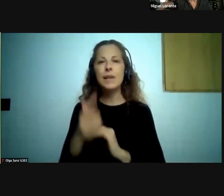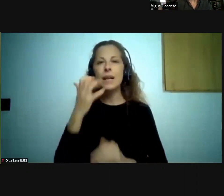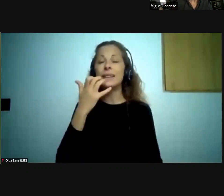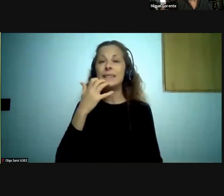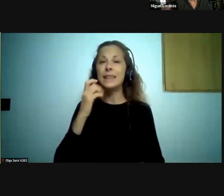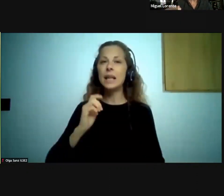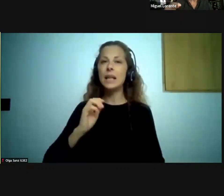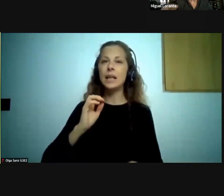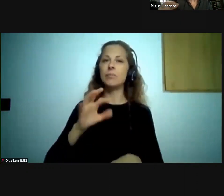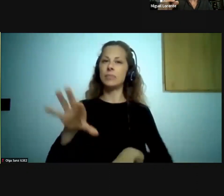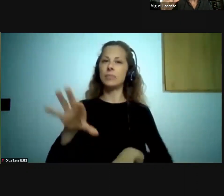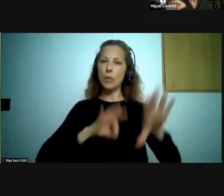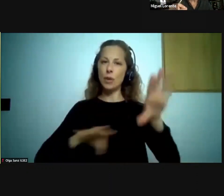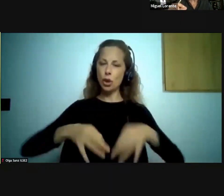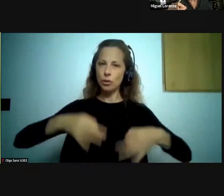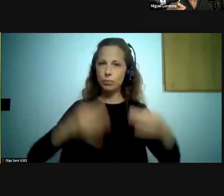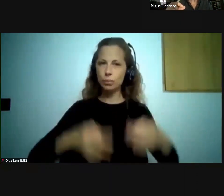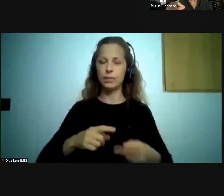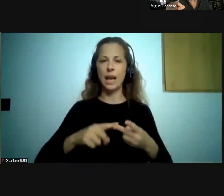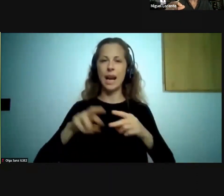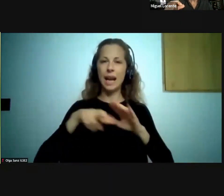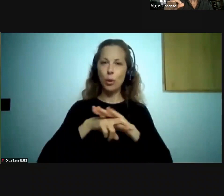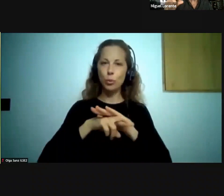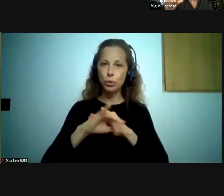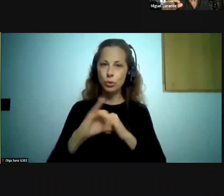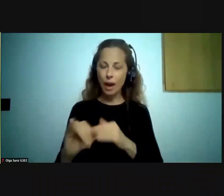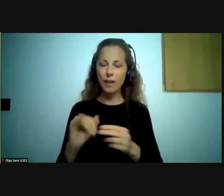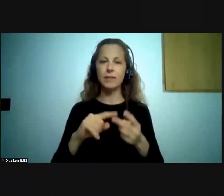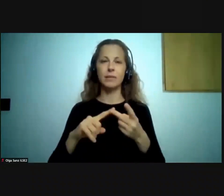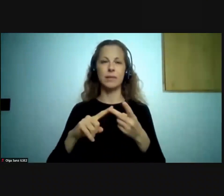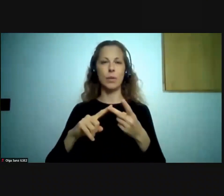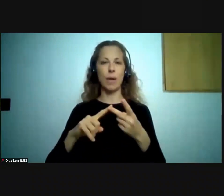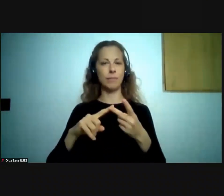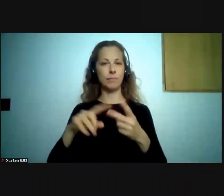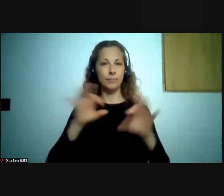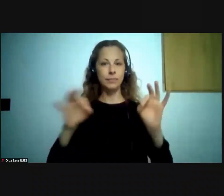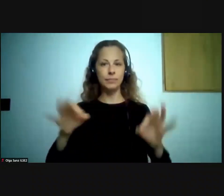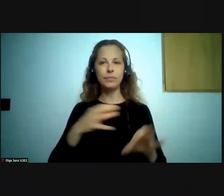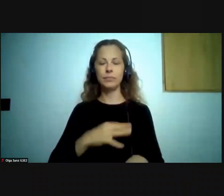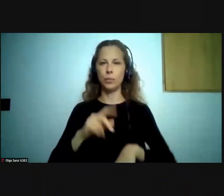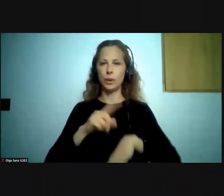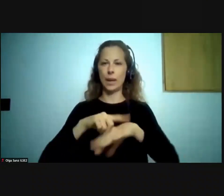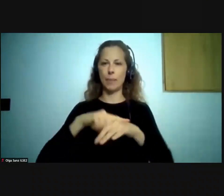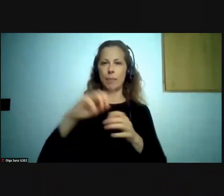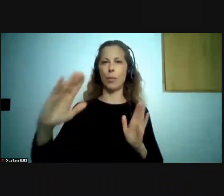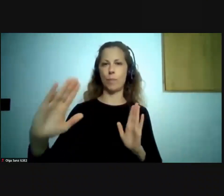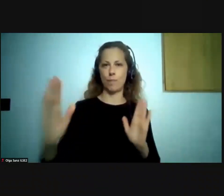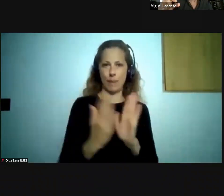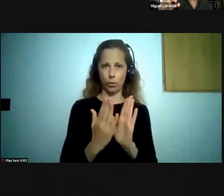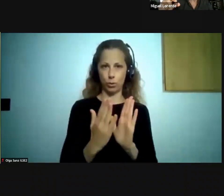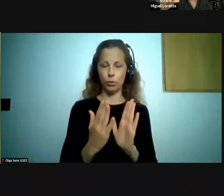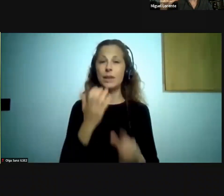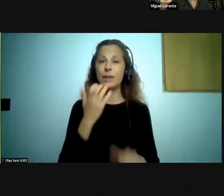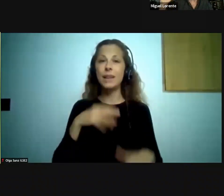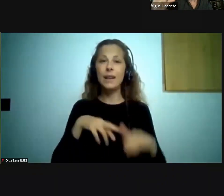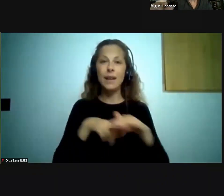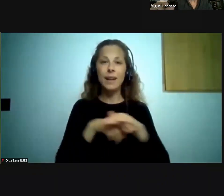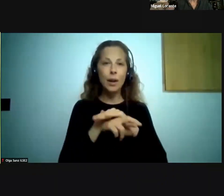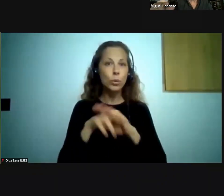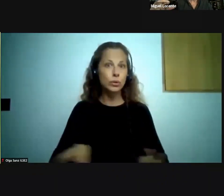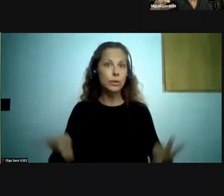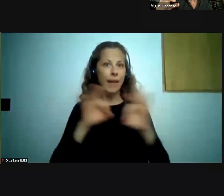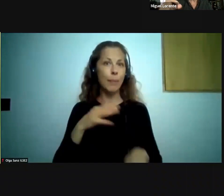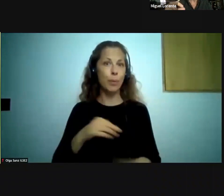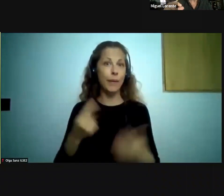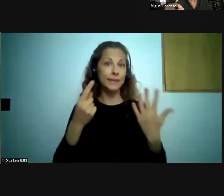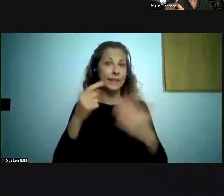apuesta, cuando hay recursos, podemos reducir el tiempo. Si no ponemos los medios, podrán ser 60 o podrán